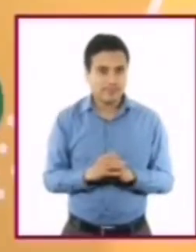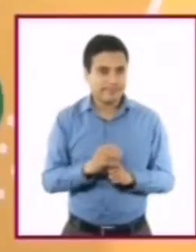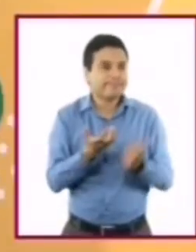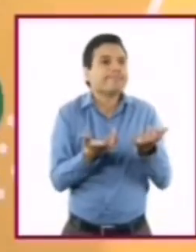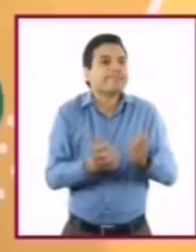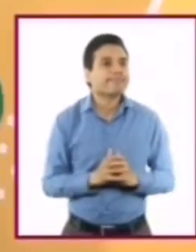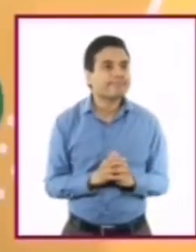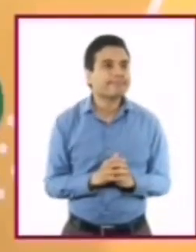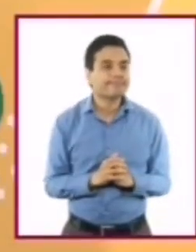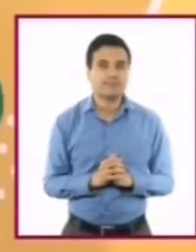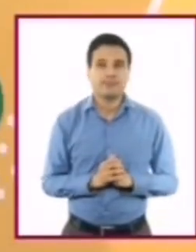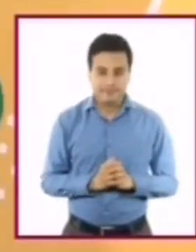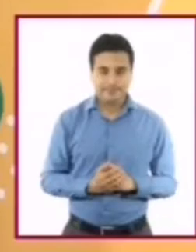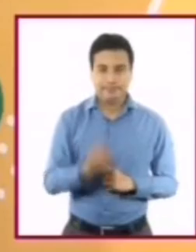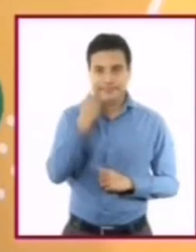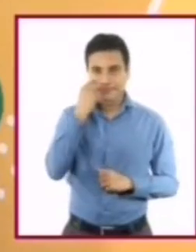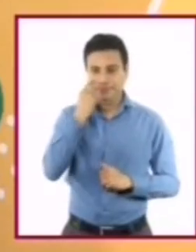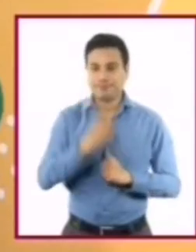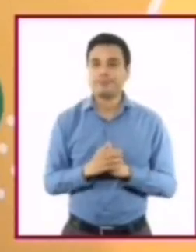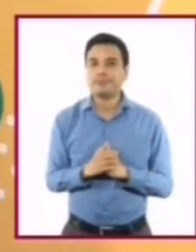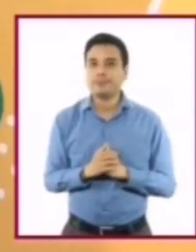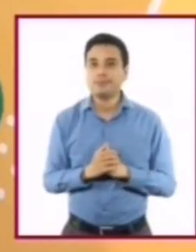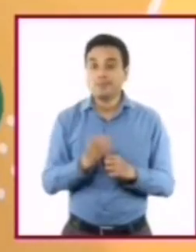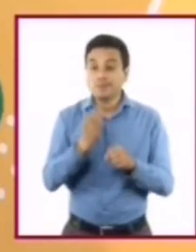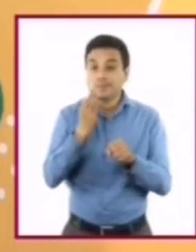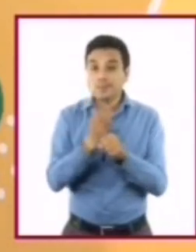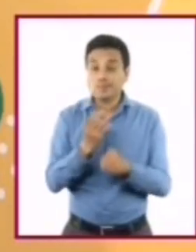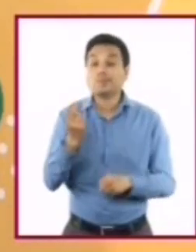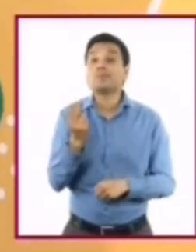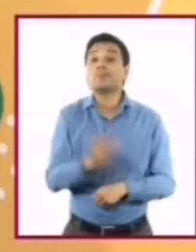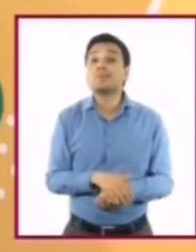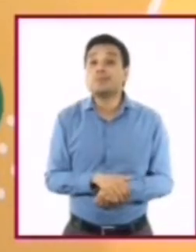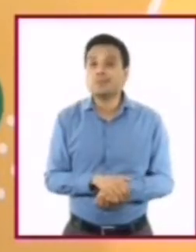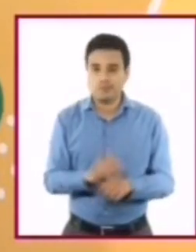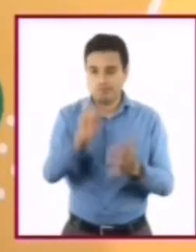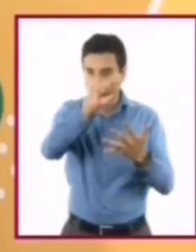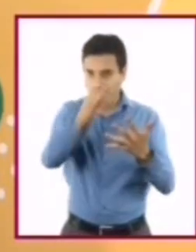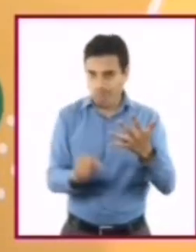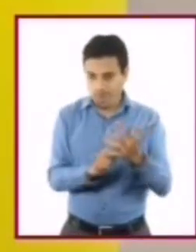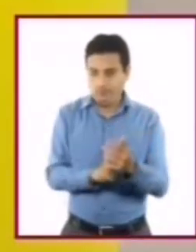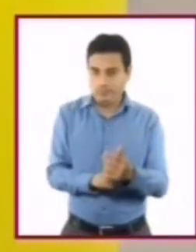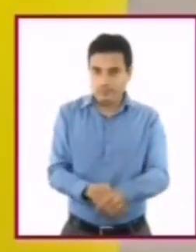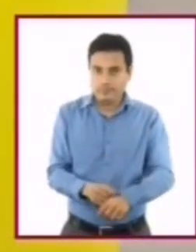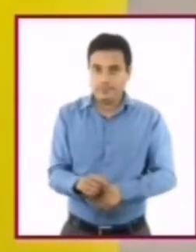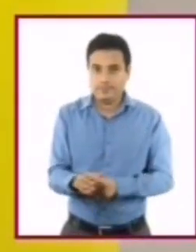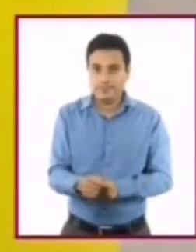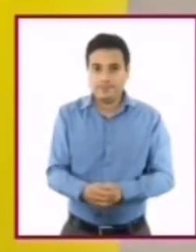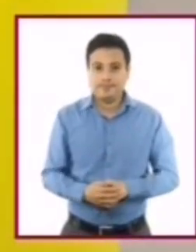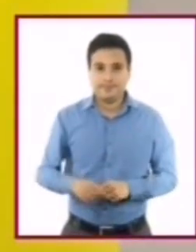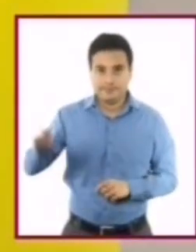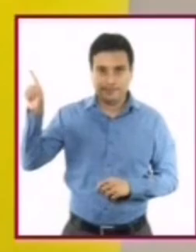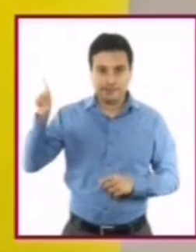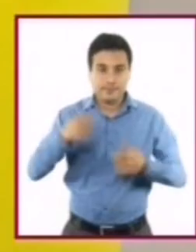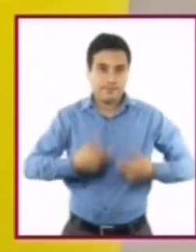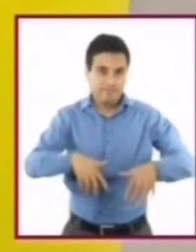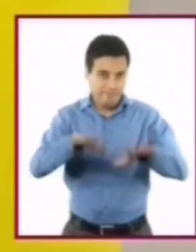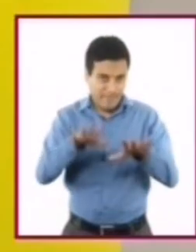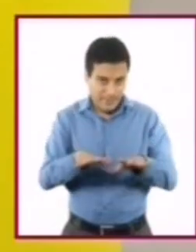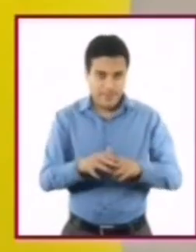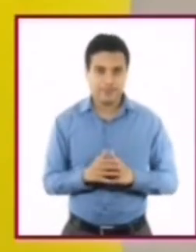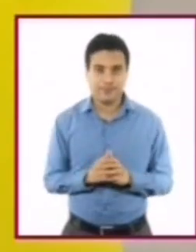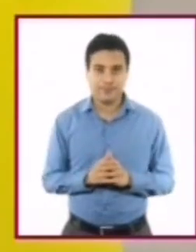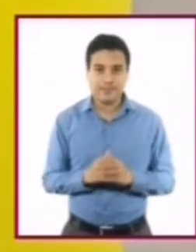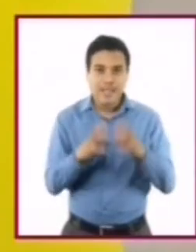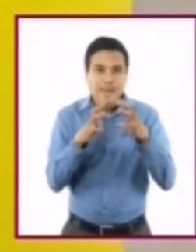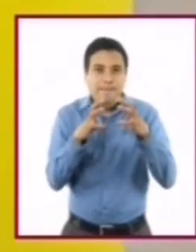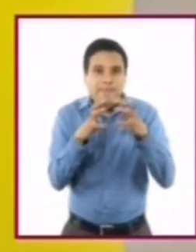hacer? Bien, para ello vamos a necesitar los siguientes materiales: manta o pedazo de tela,